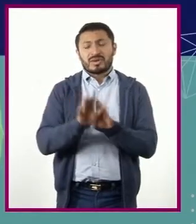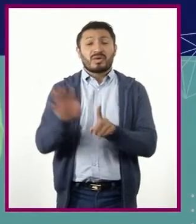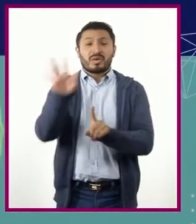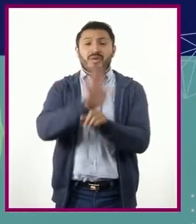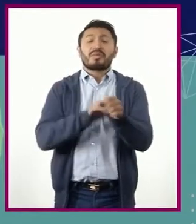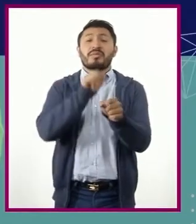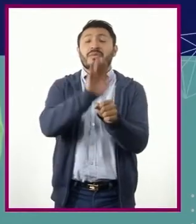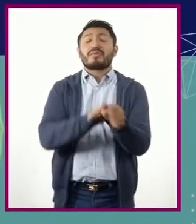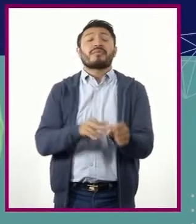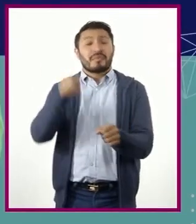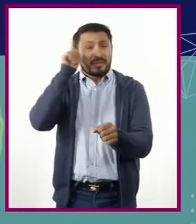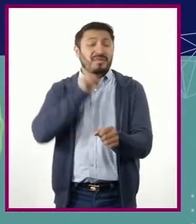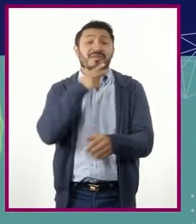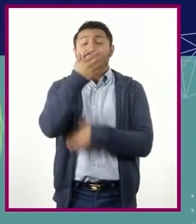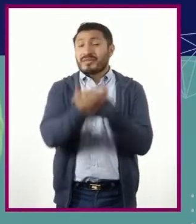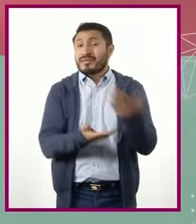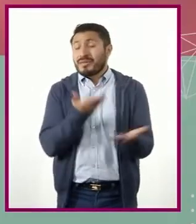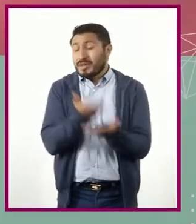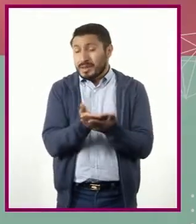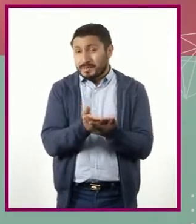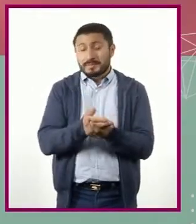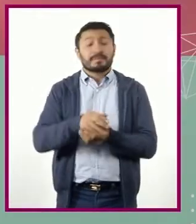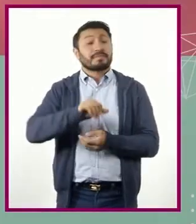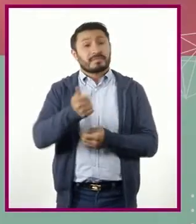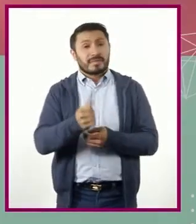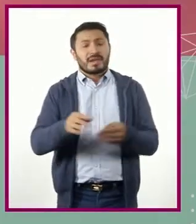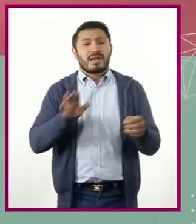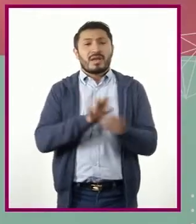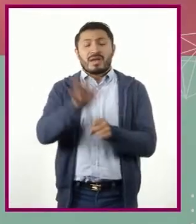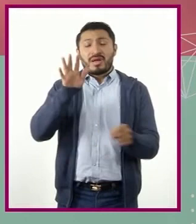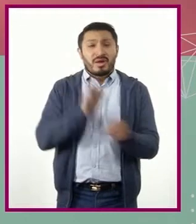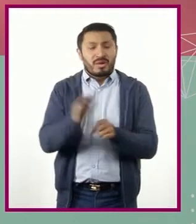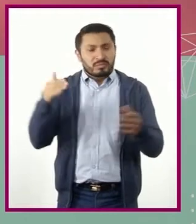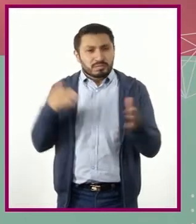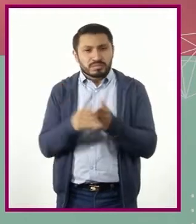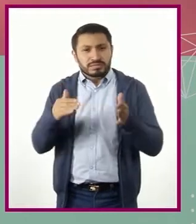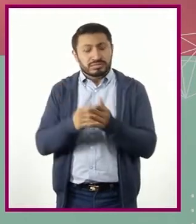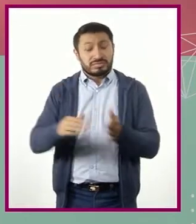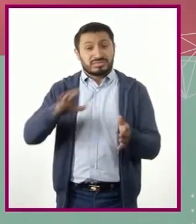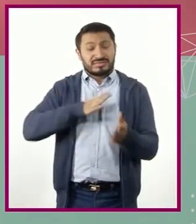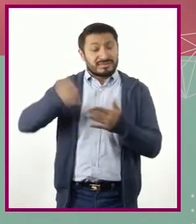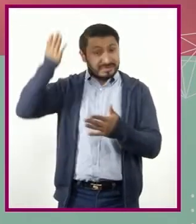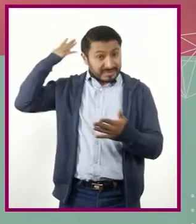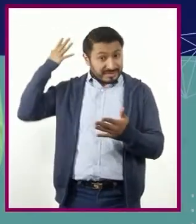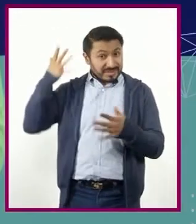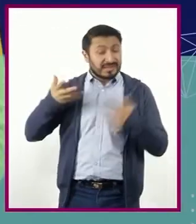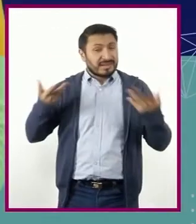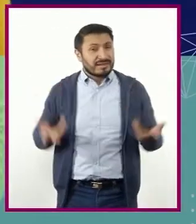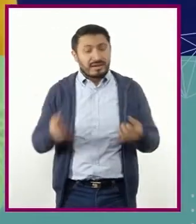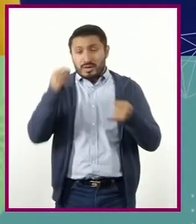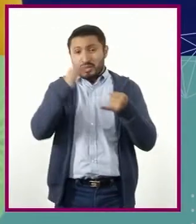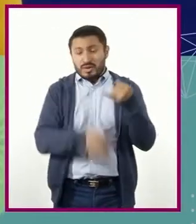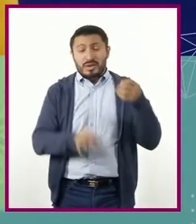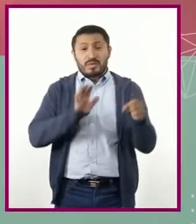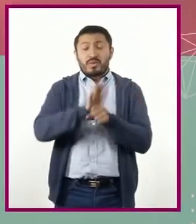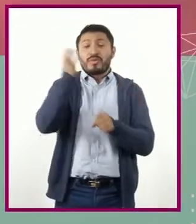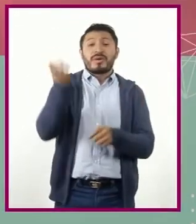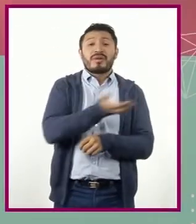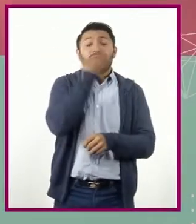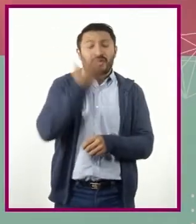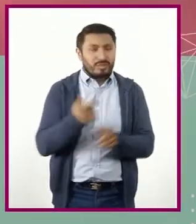dama? Una más, ¿cuáles eran los impedimentos que existían? Y por último, ¿qué costumbres se